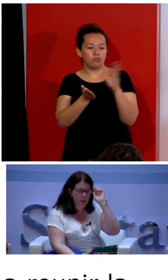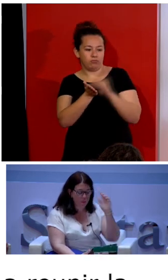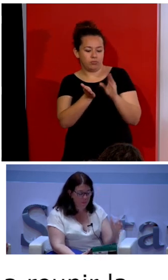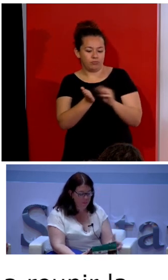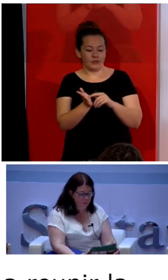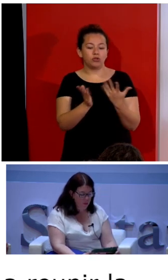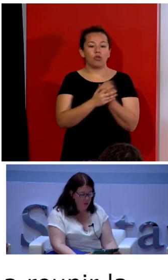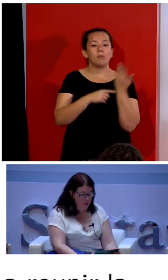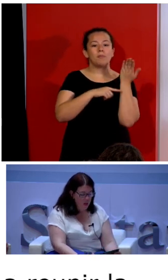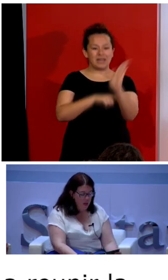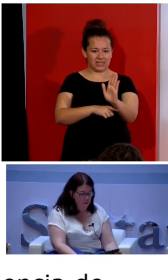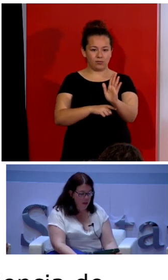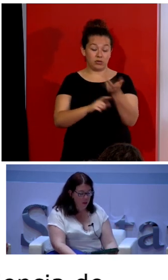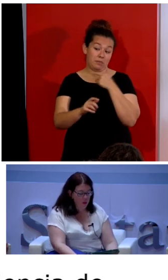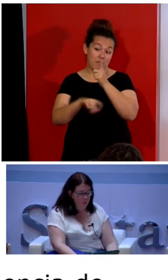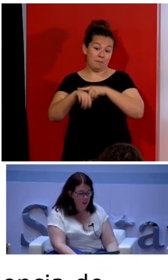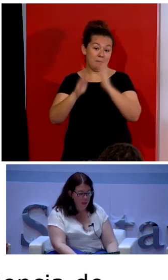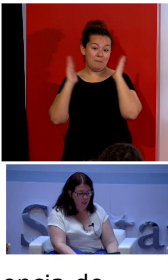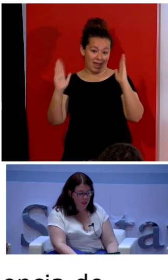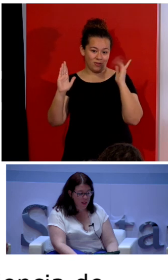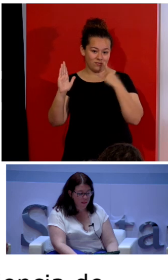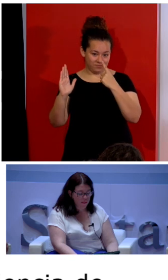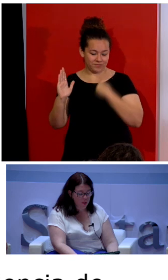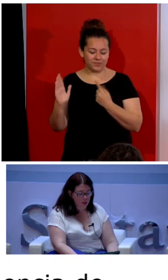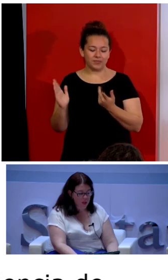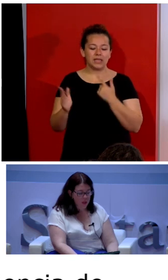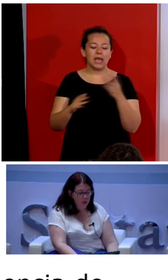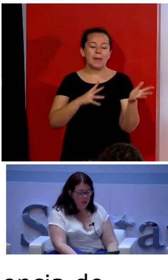nos dieron. En marzo de 2017,